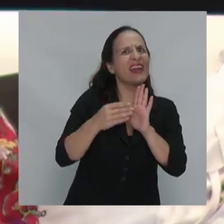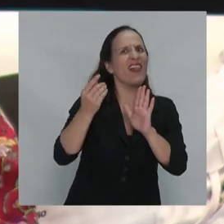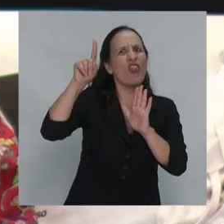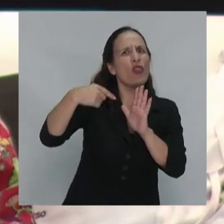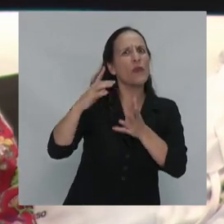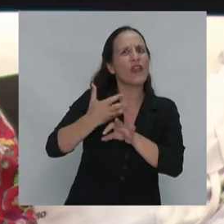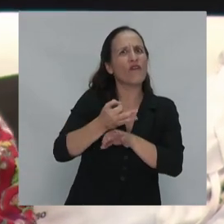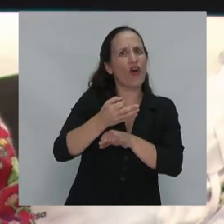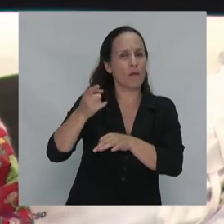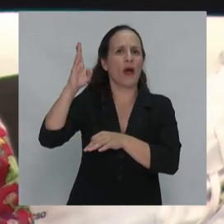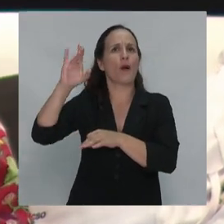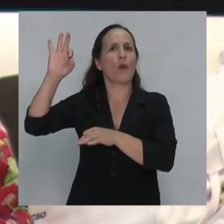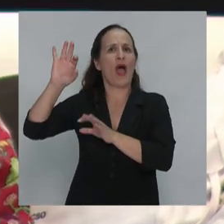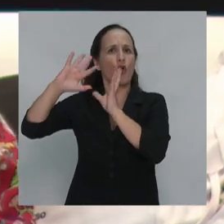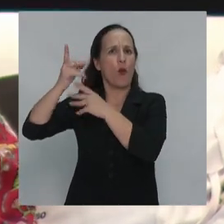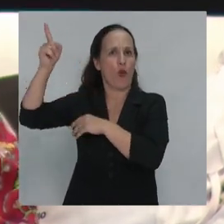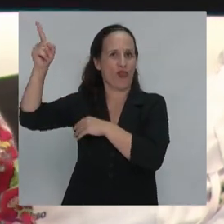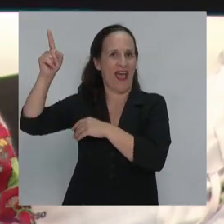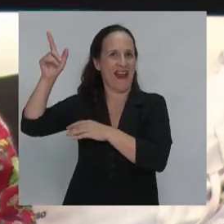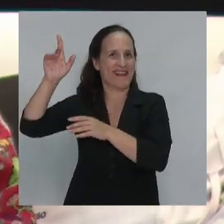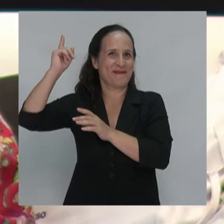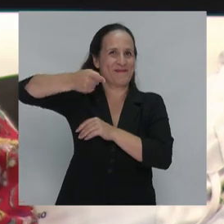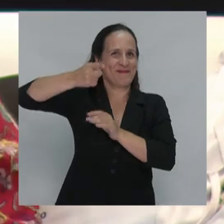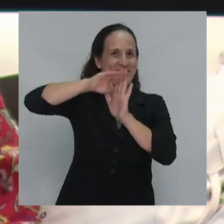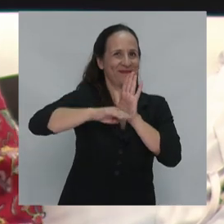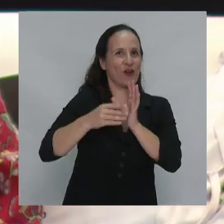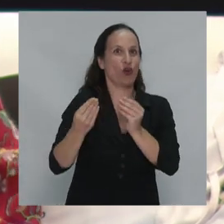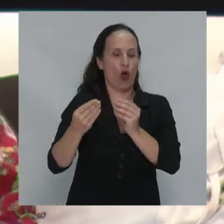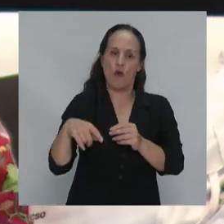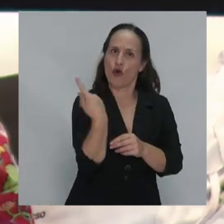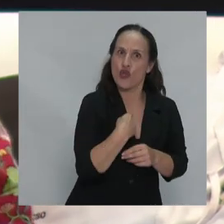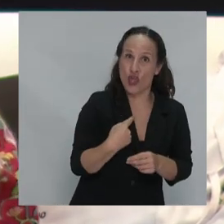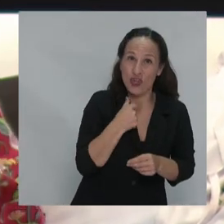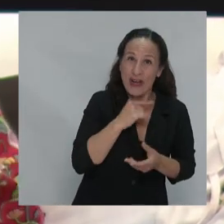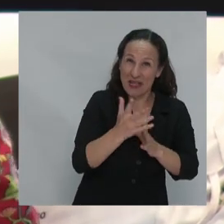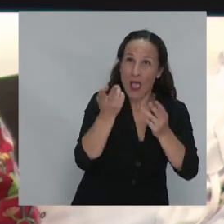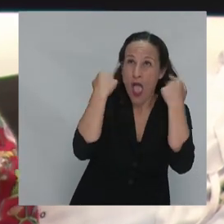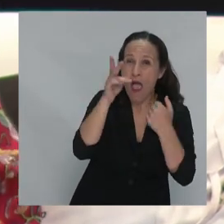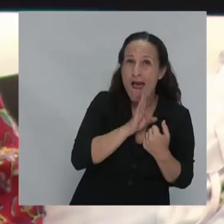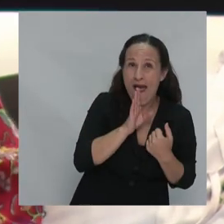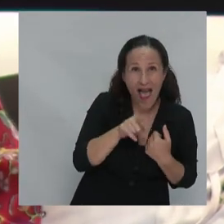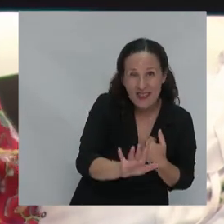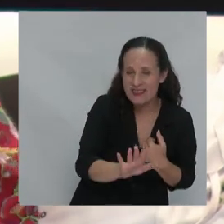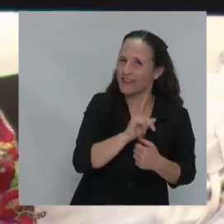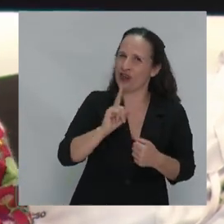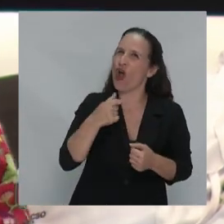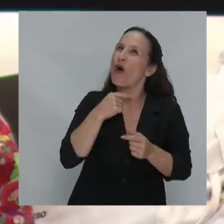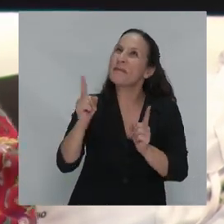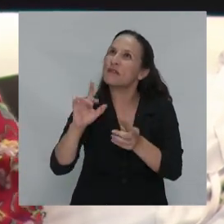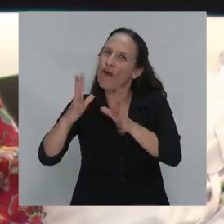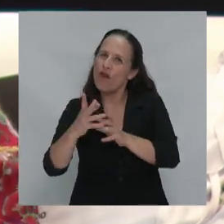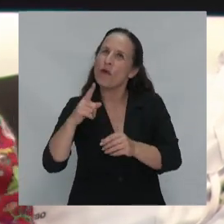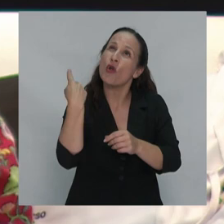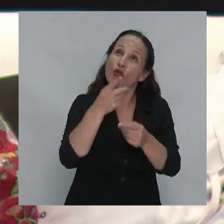escribió el Banco Mundial. Y no queremos eso. No queremos que nos eduquen para la obediencia. No queremos ser legitimadores del orden vigente. No queremos